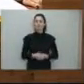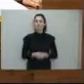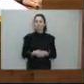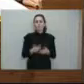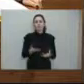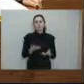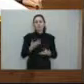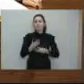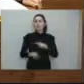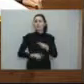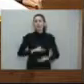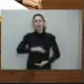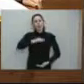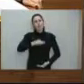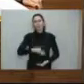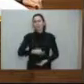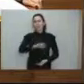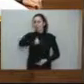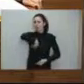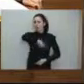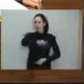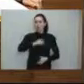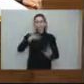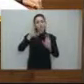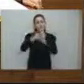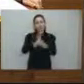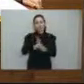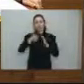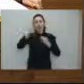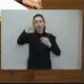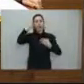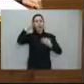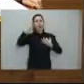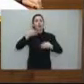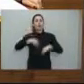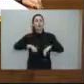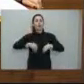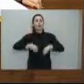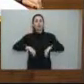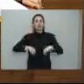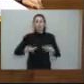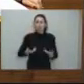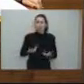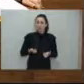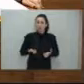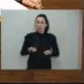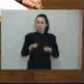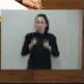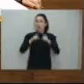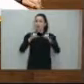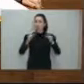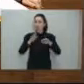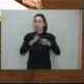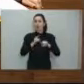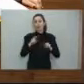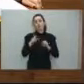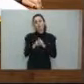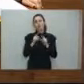hemos podido. Esta es nuestra modesta contribución a que Asturias no se